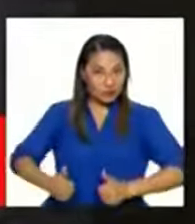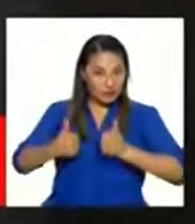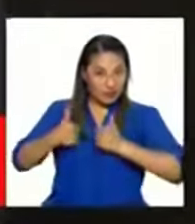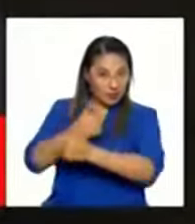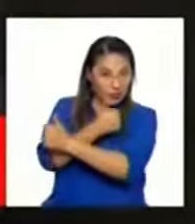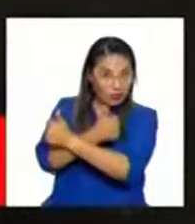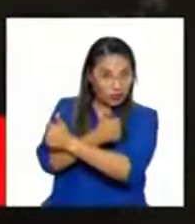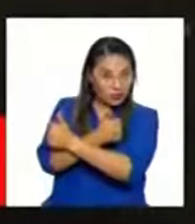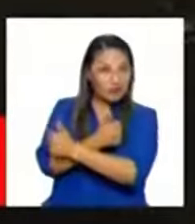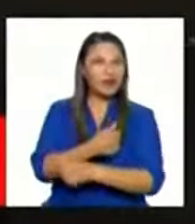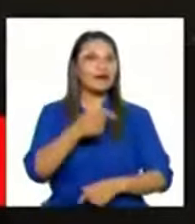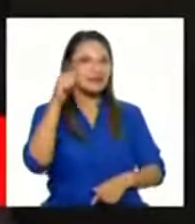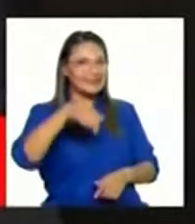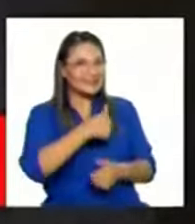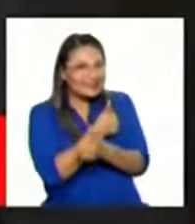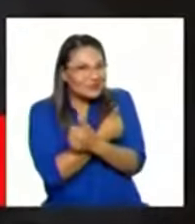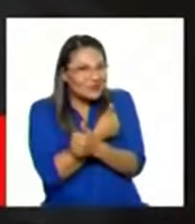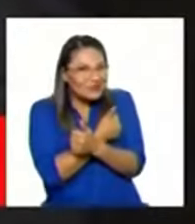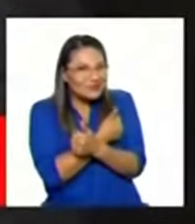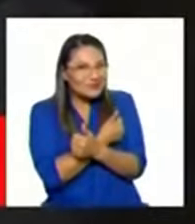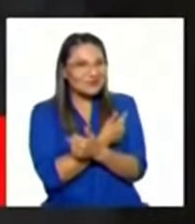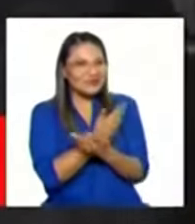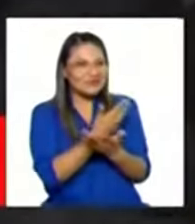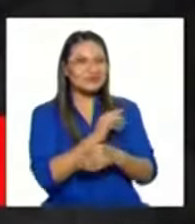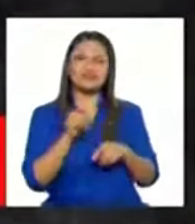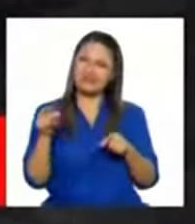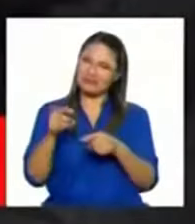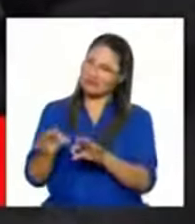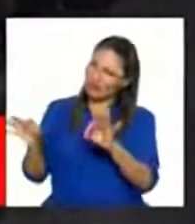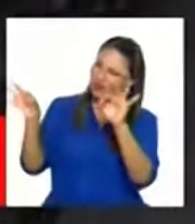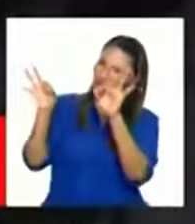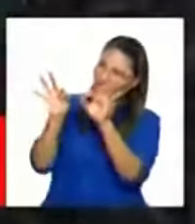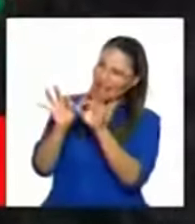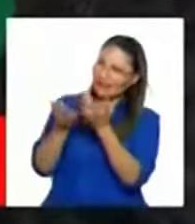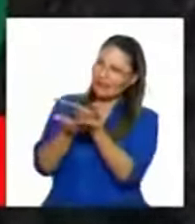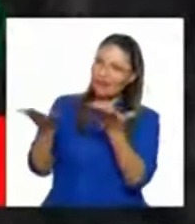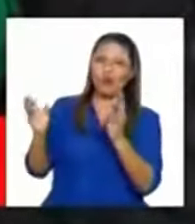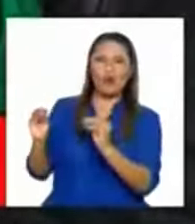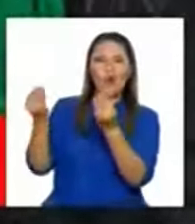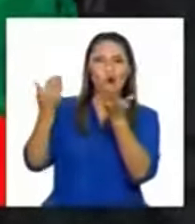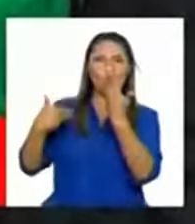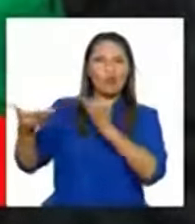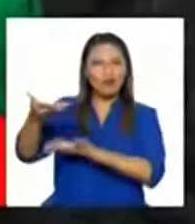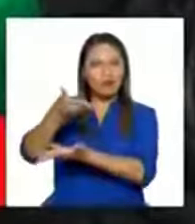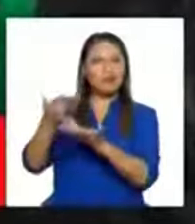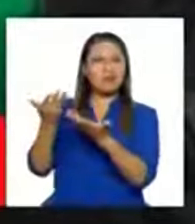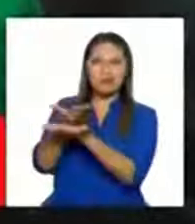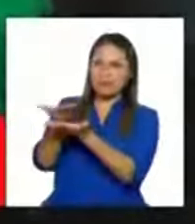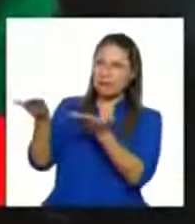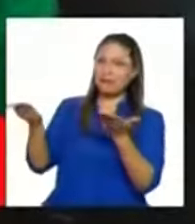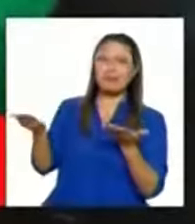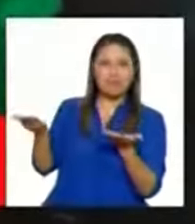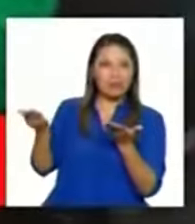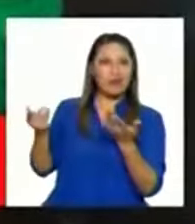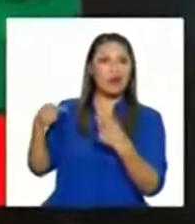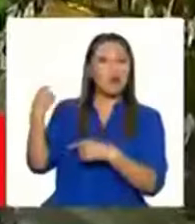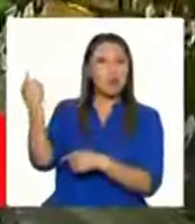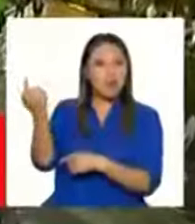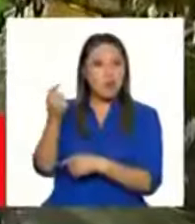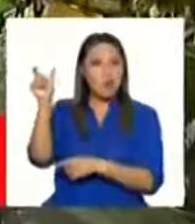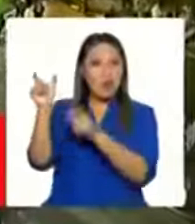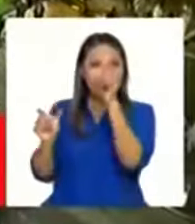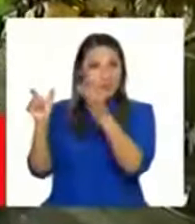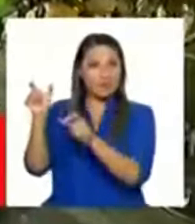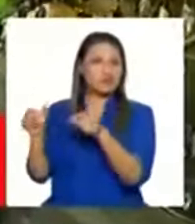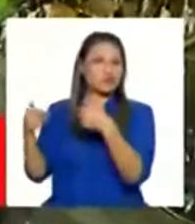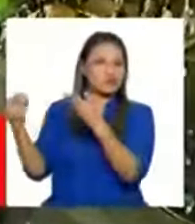dónde vienen? De Ayacucho. Sí. Importante también ver esta presencia, compañeros, porque no solamente se trata de una tradición